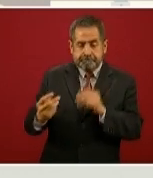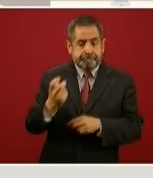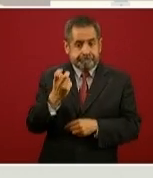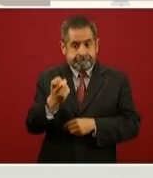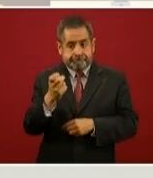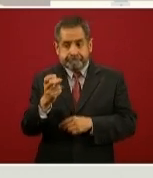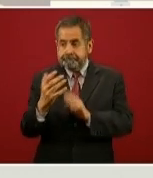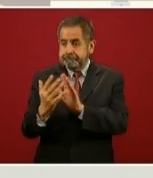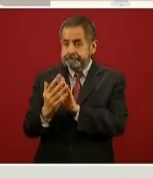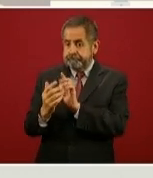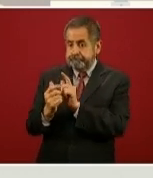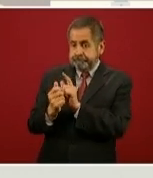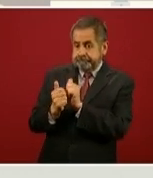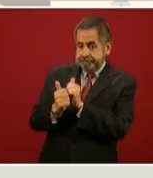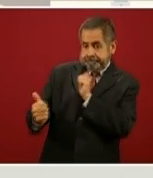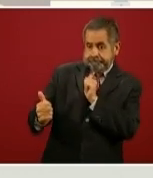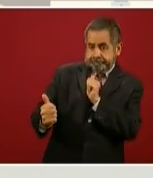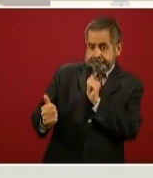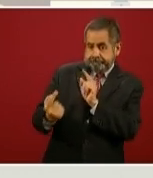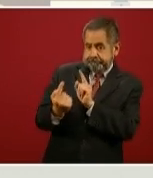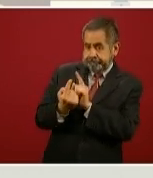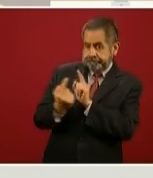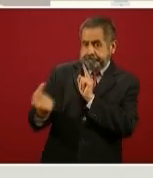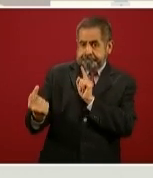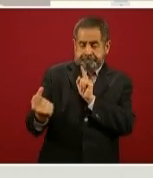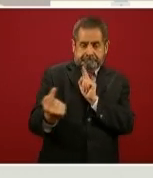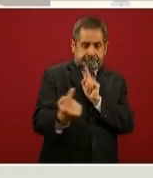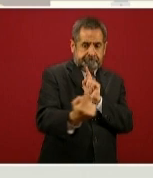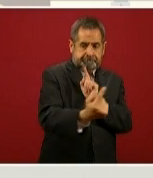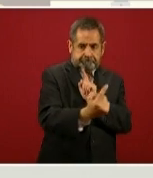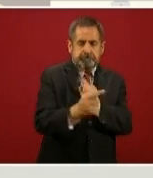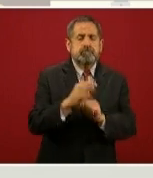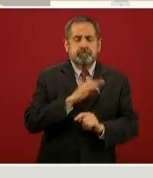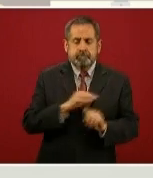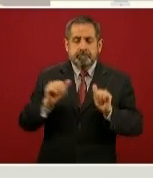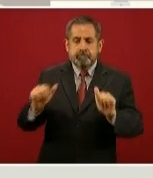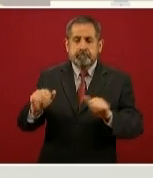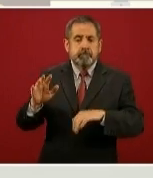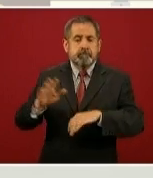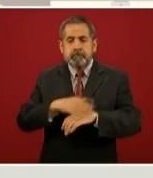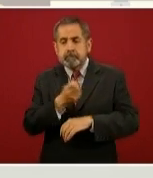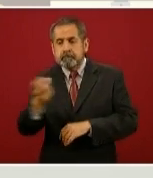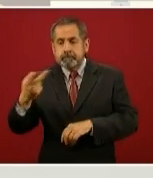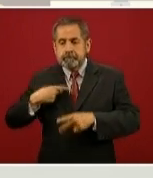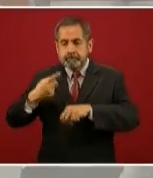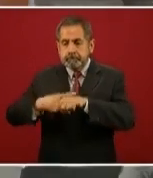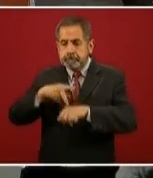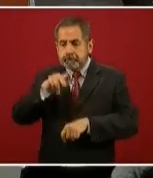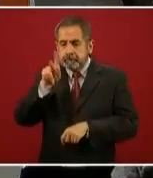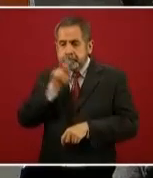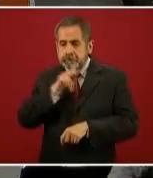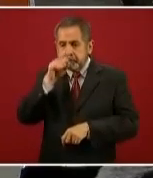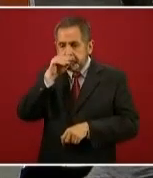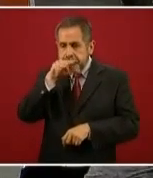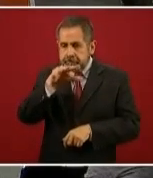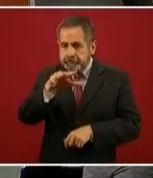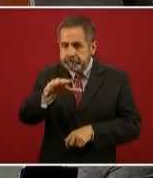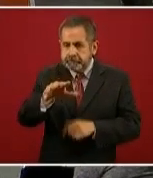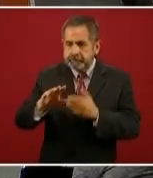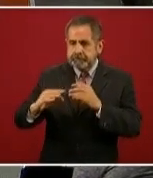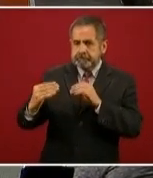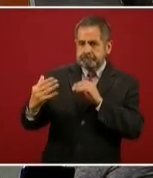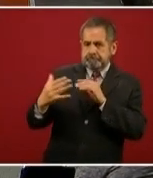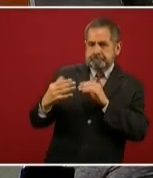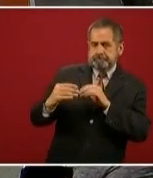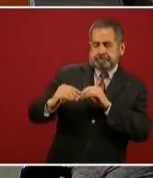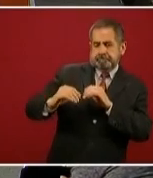poder alejarnos de la fuente de propagación, que es la vía respiratoria de aquellas personas infectadas. Esto lo podemos